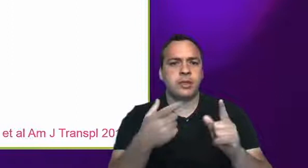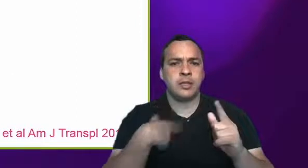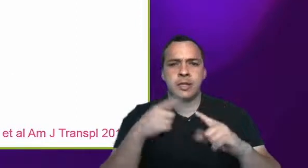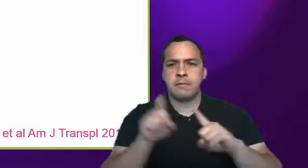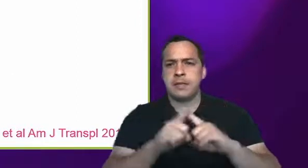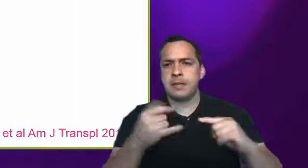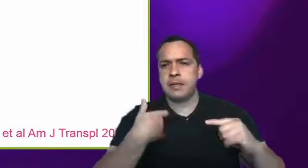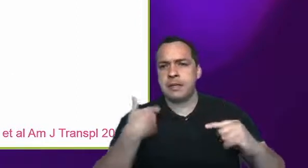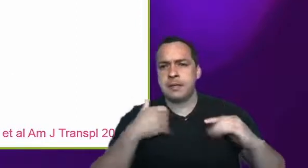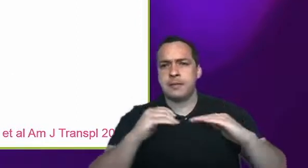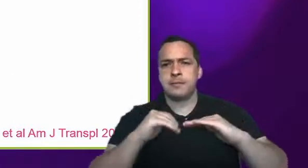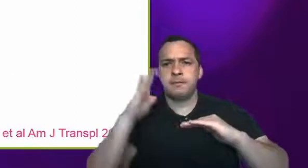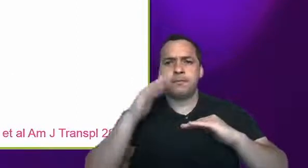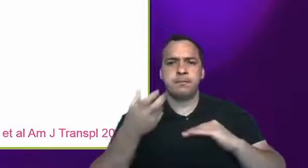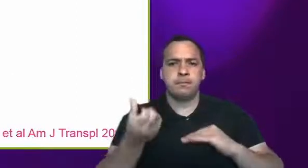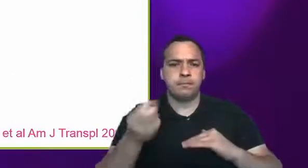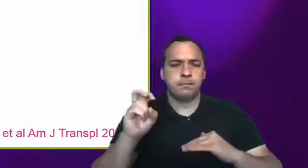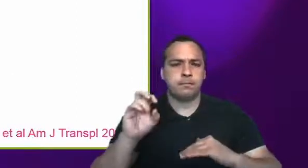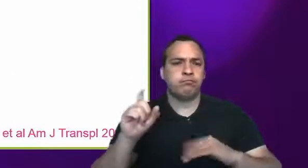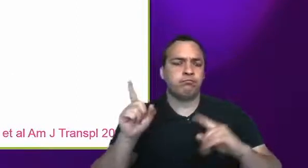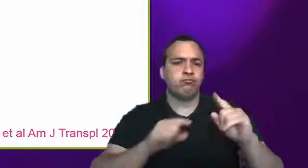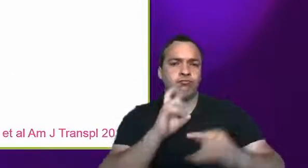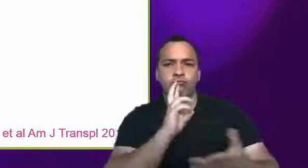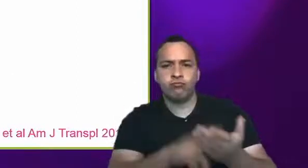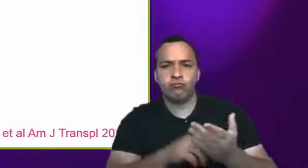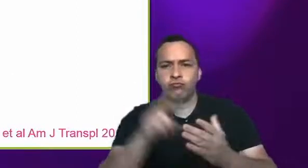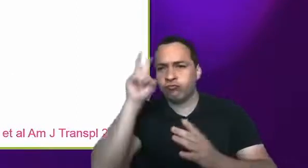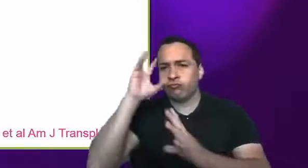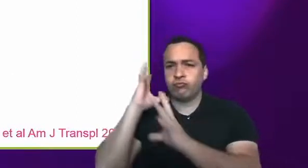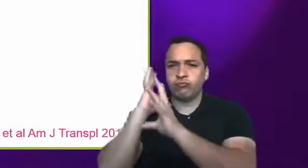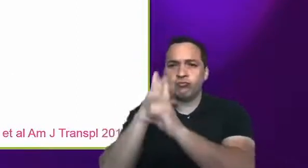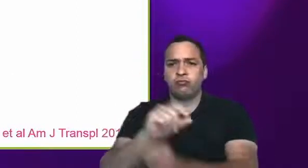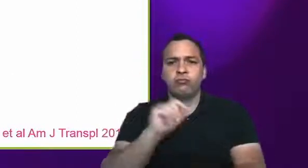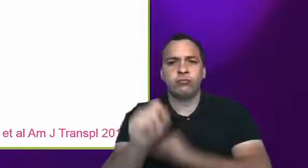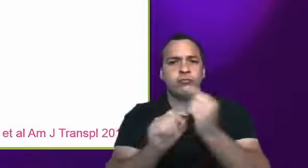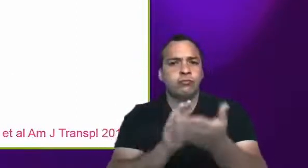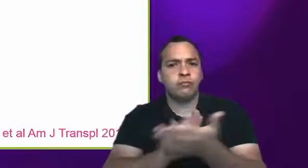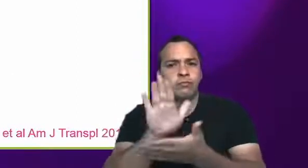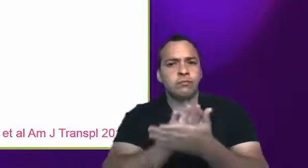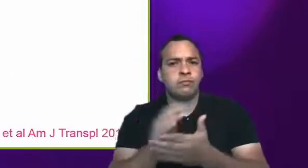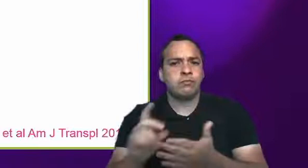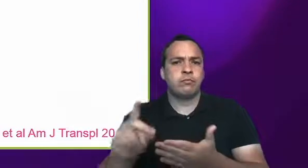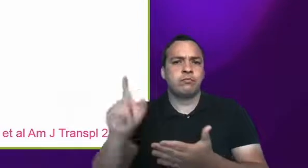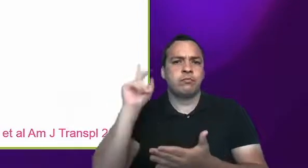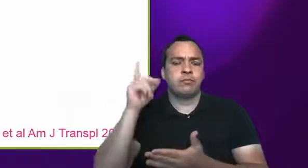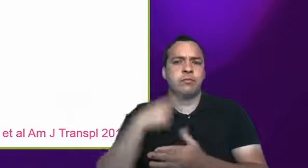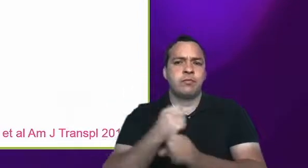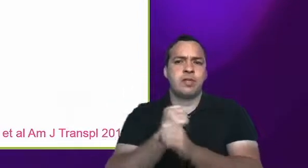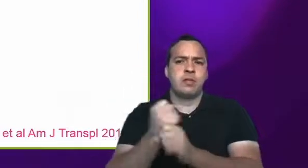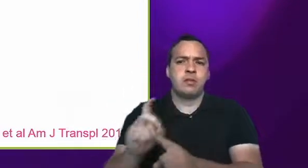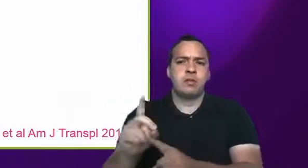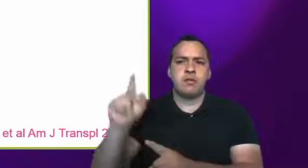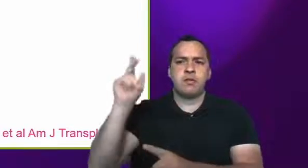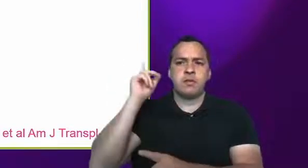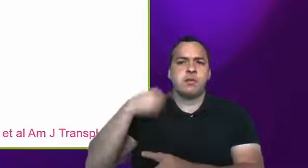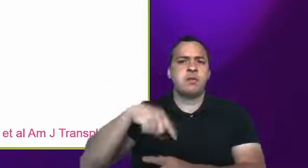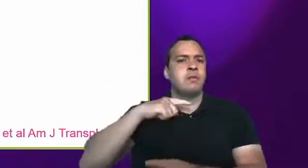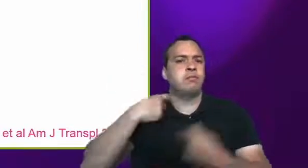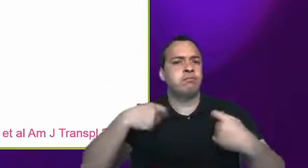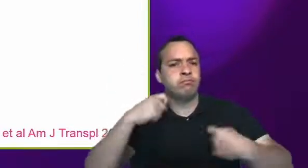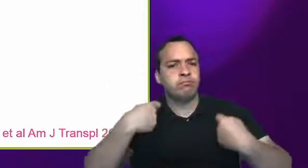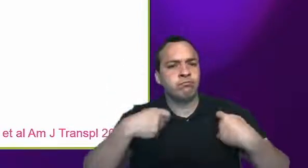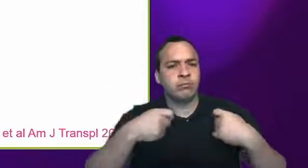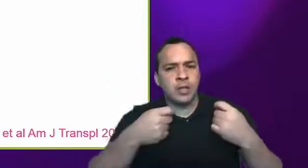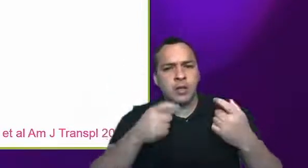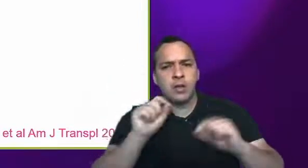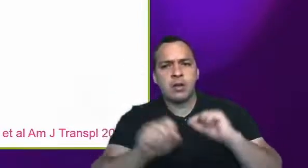años. Estos son los resultados históricos publicados ya algunos años atrás, donde vemos